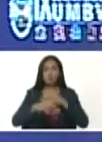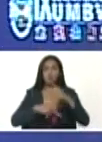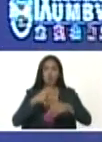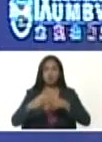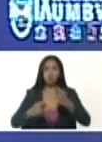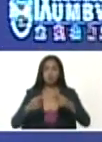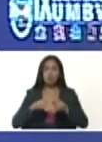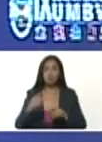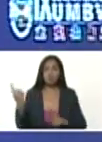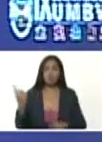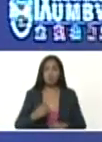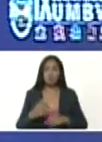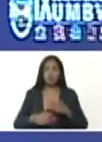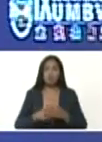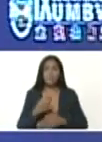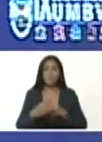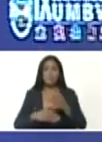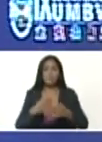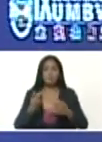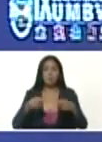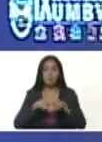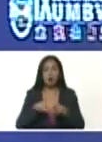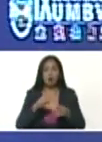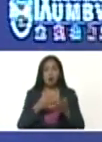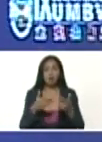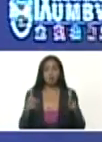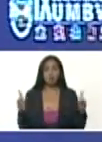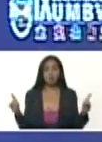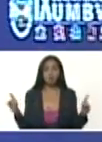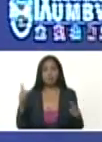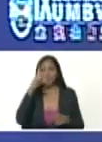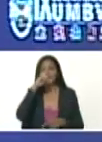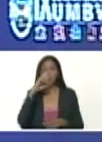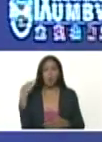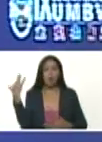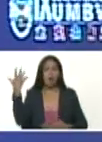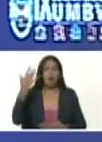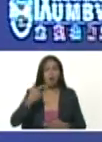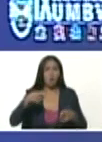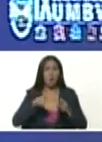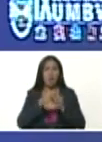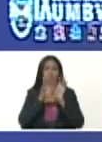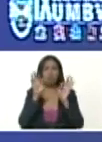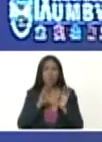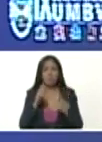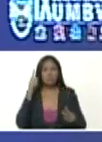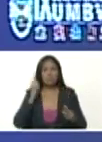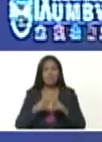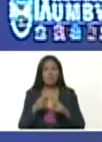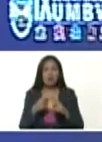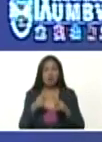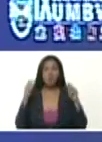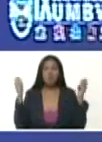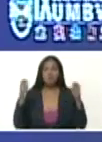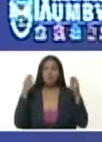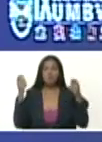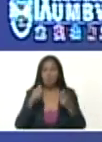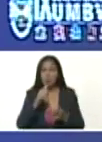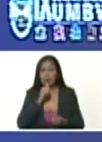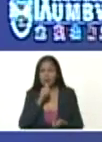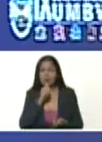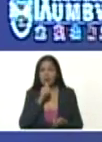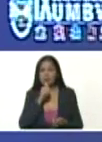venía germinando a lo largo de los años y que tuvo como precursores